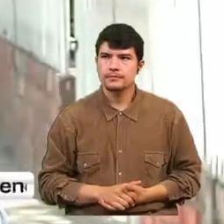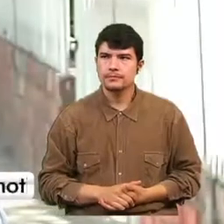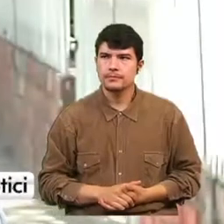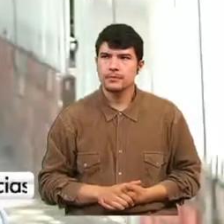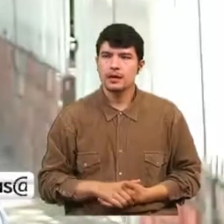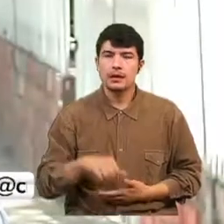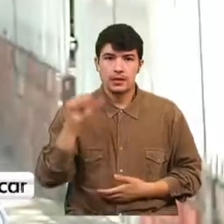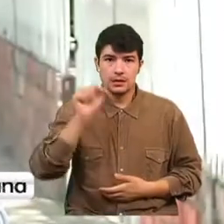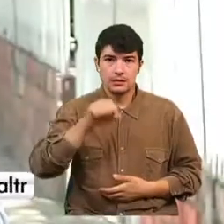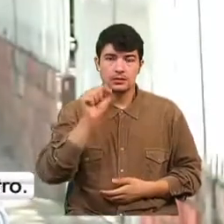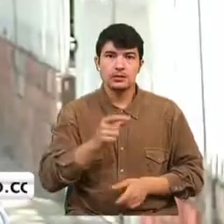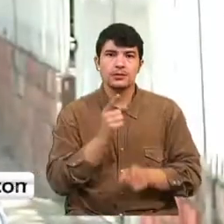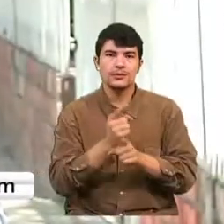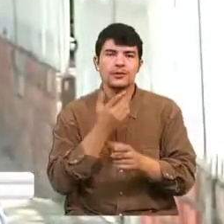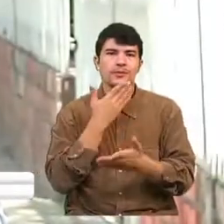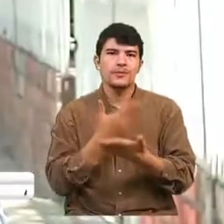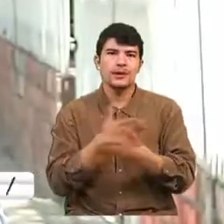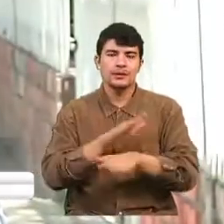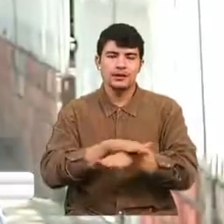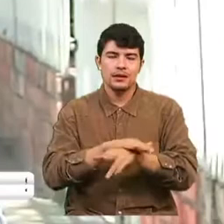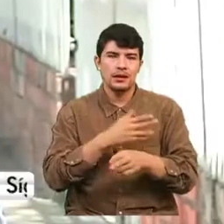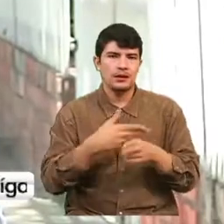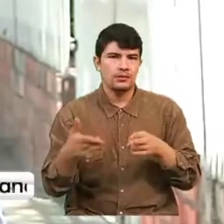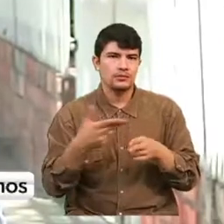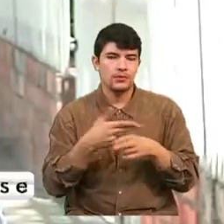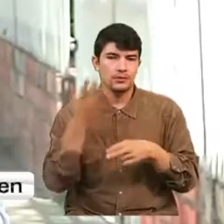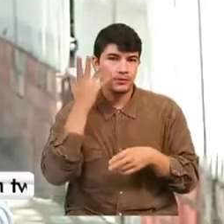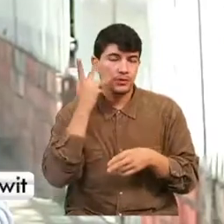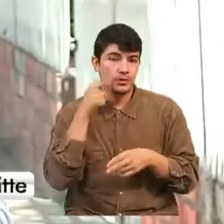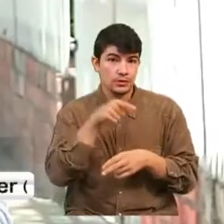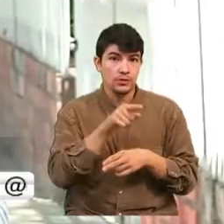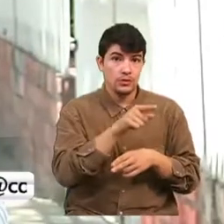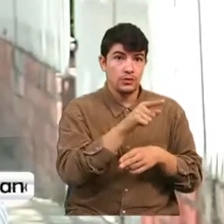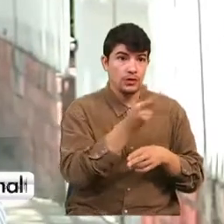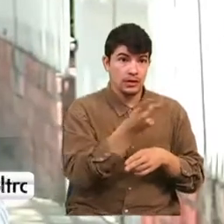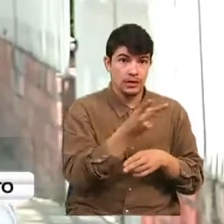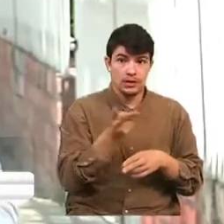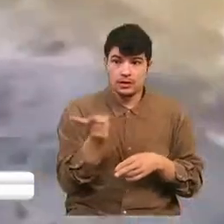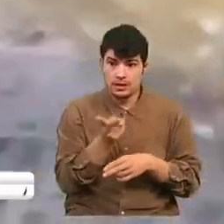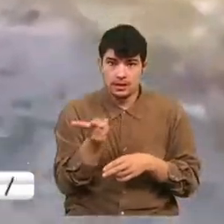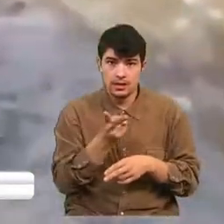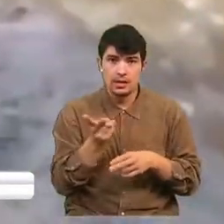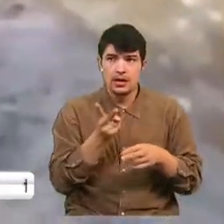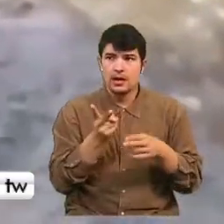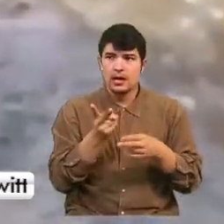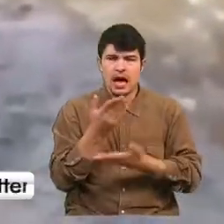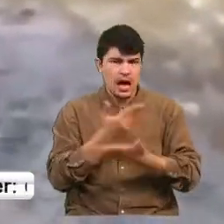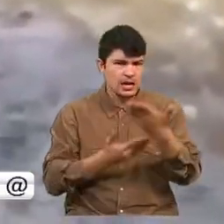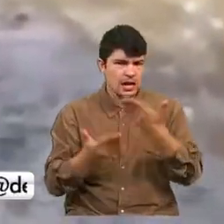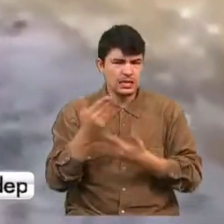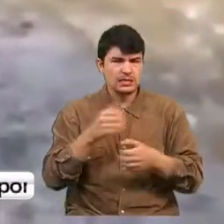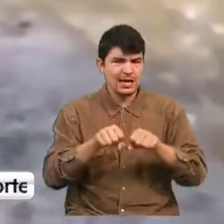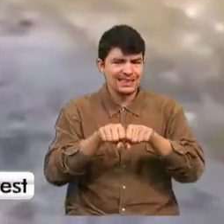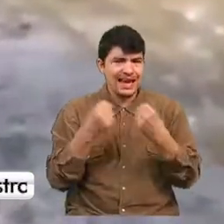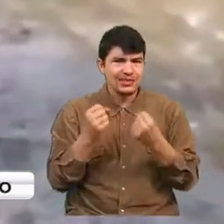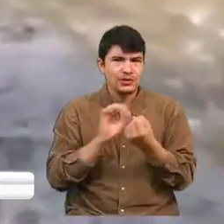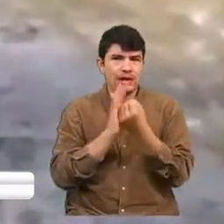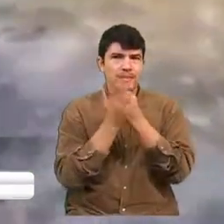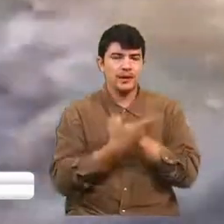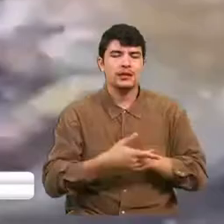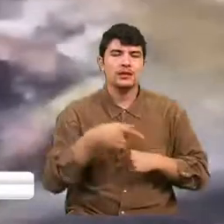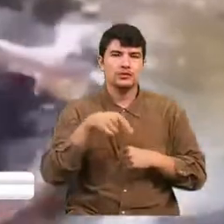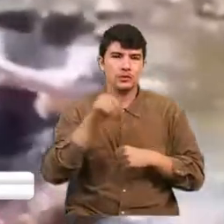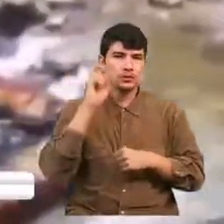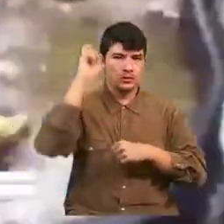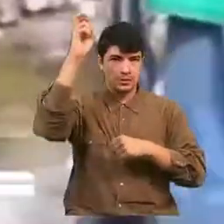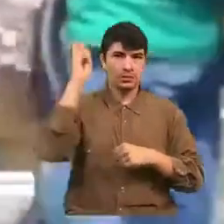Así es, compañeros, muy buenas tardes. Pues en los próximos días, Corponor y Ecopetrol analizarán el daño ambiental que ha sufrido Norte de Santander con el